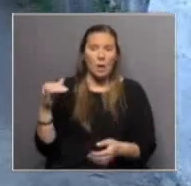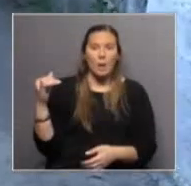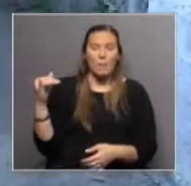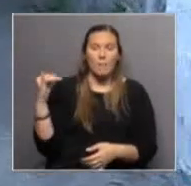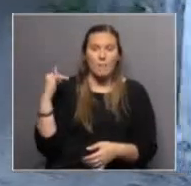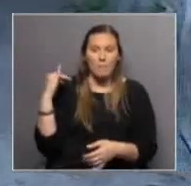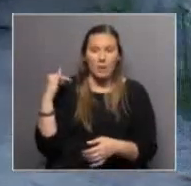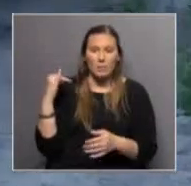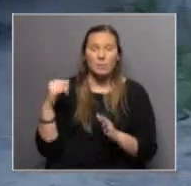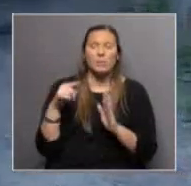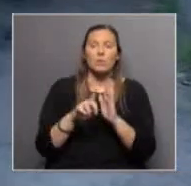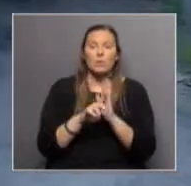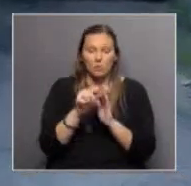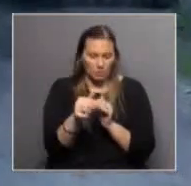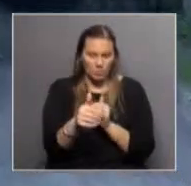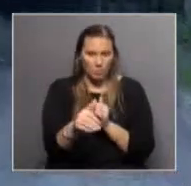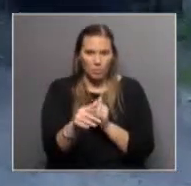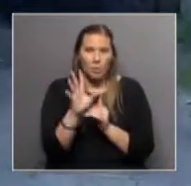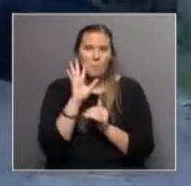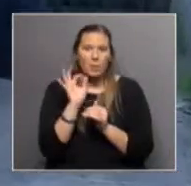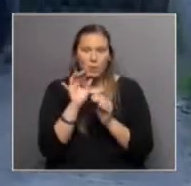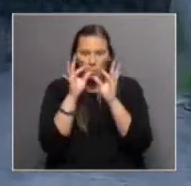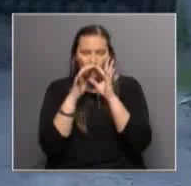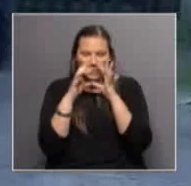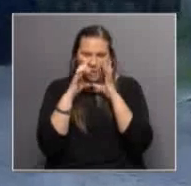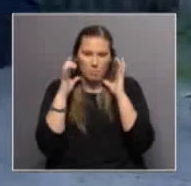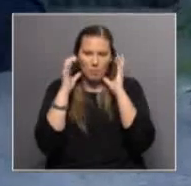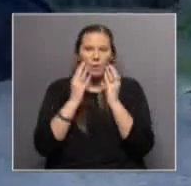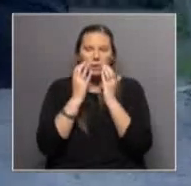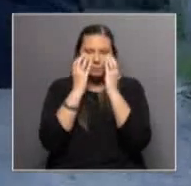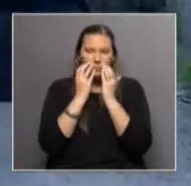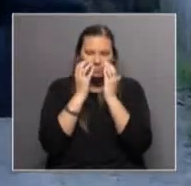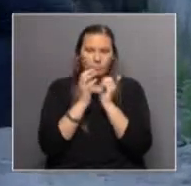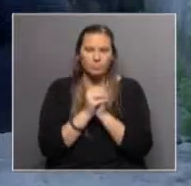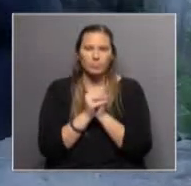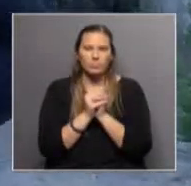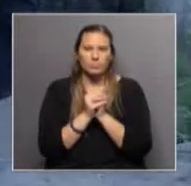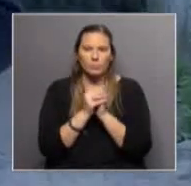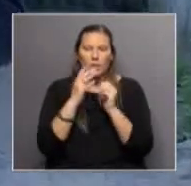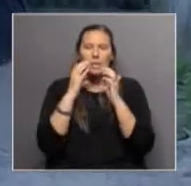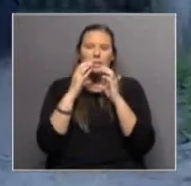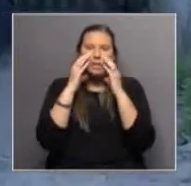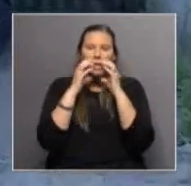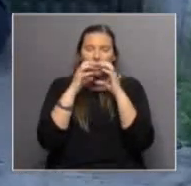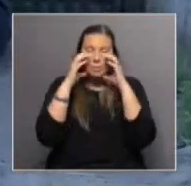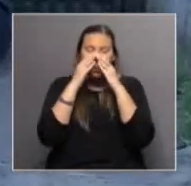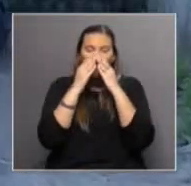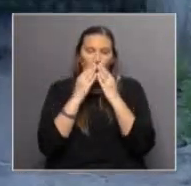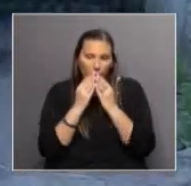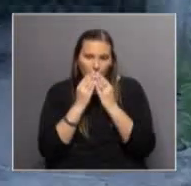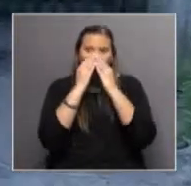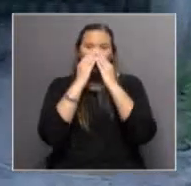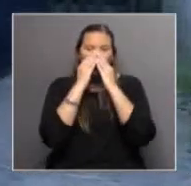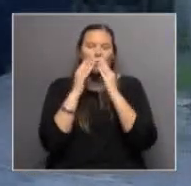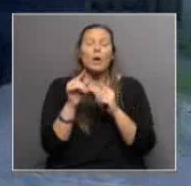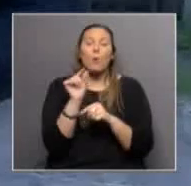momento, a unos pocos metros, además aquí, disculpen que acomode en vivo. El tapabocas se desliza hacia abajo, sino. Estamos